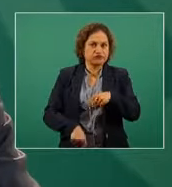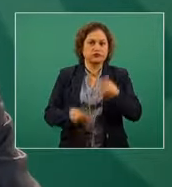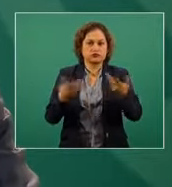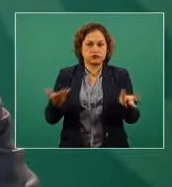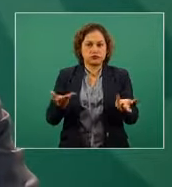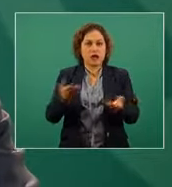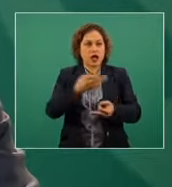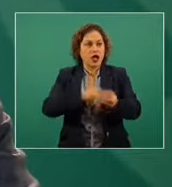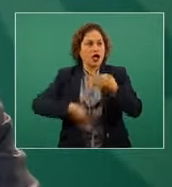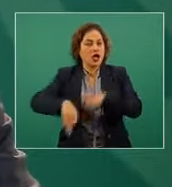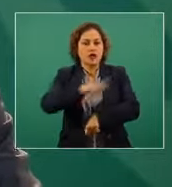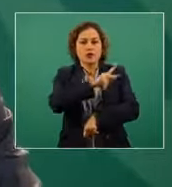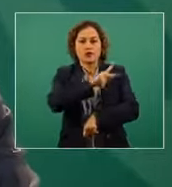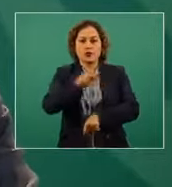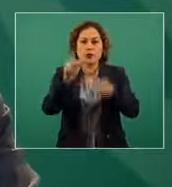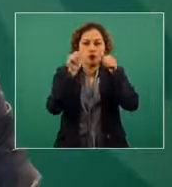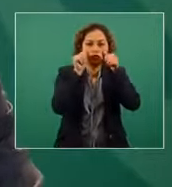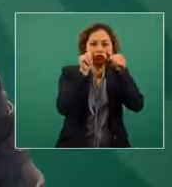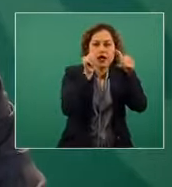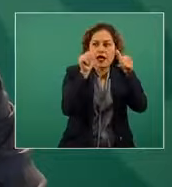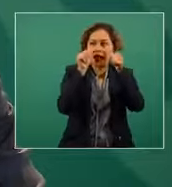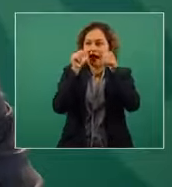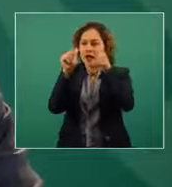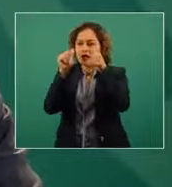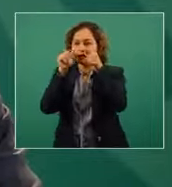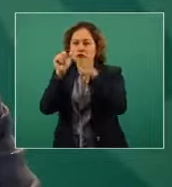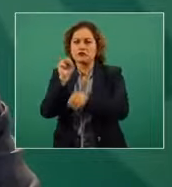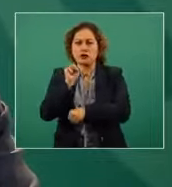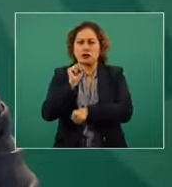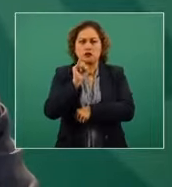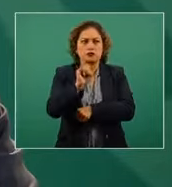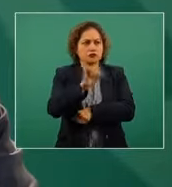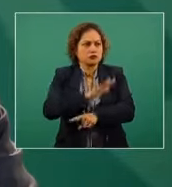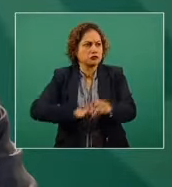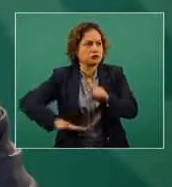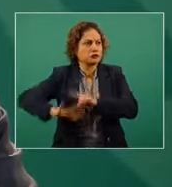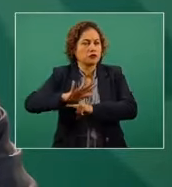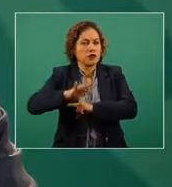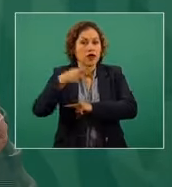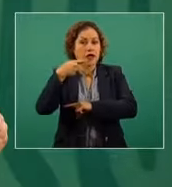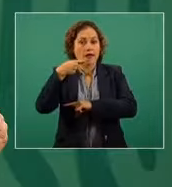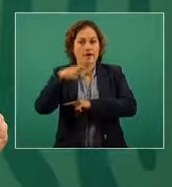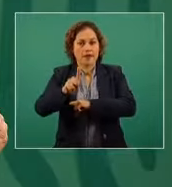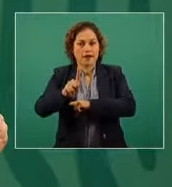a todos, se iba a respetar a todos, pero se le iba a dar preferencia al pueblo.